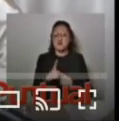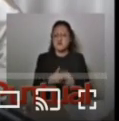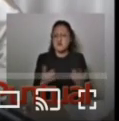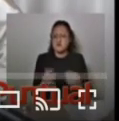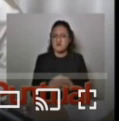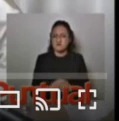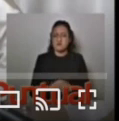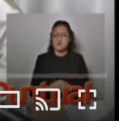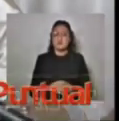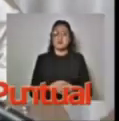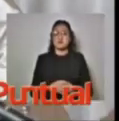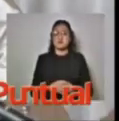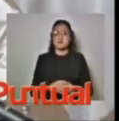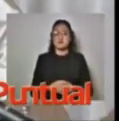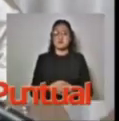personal,